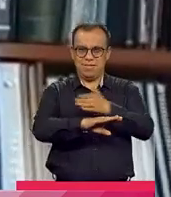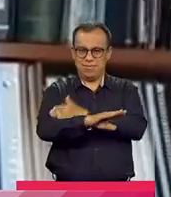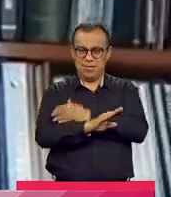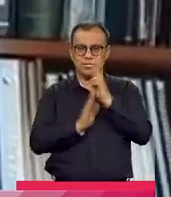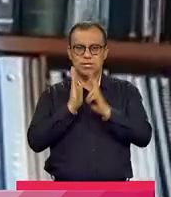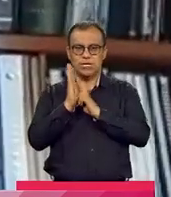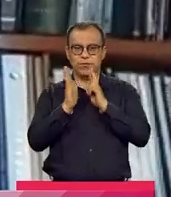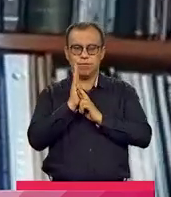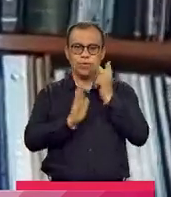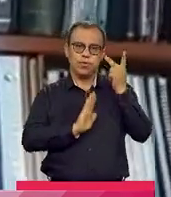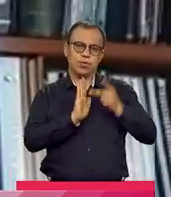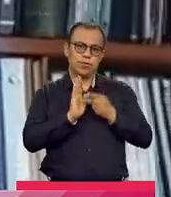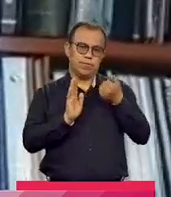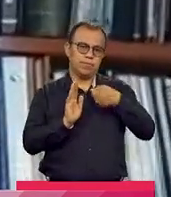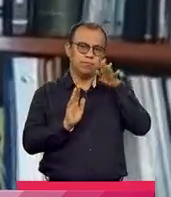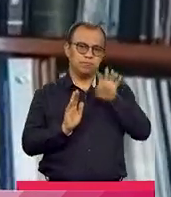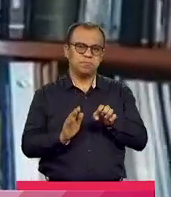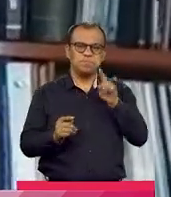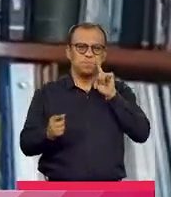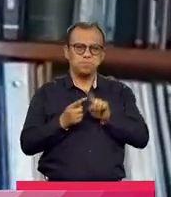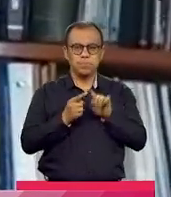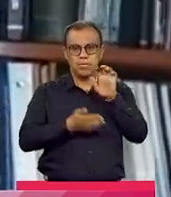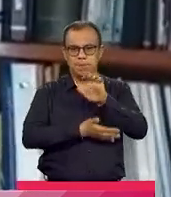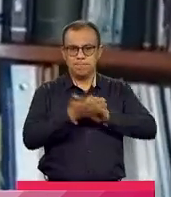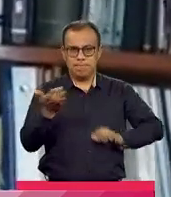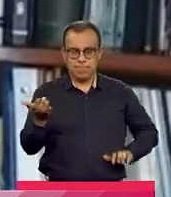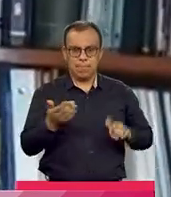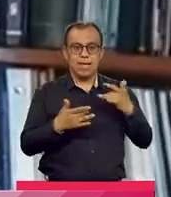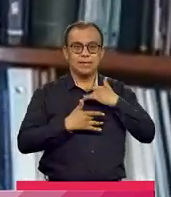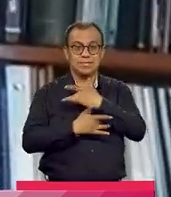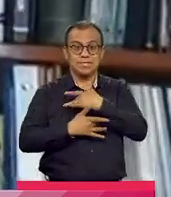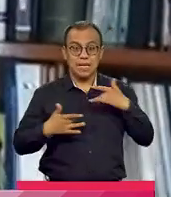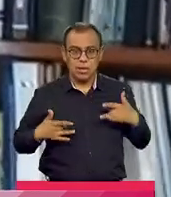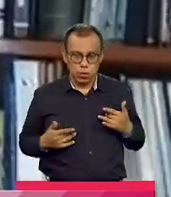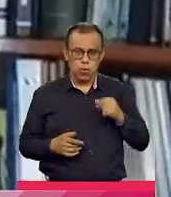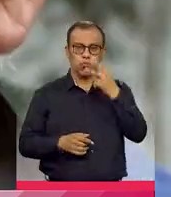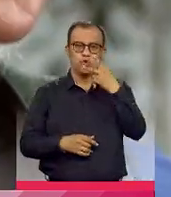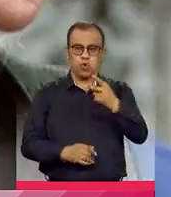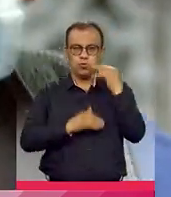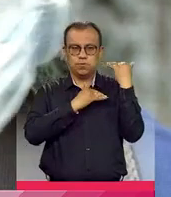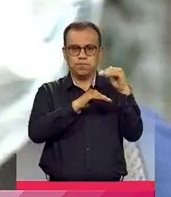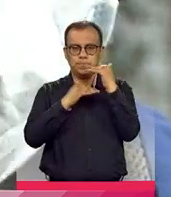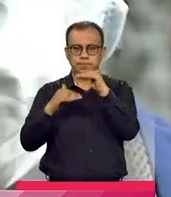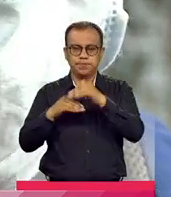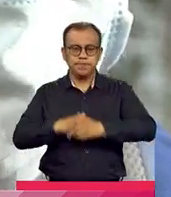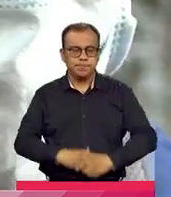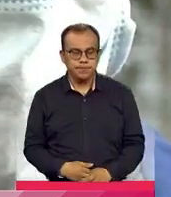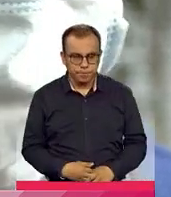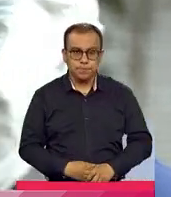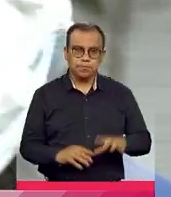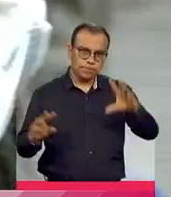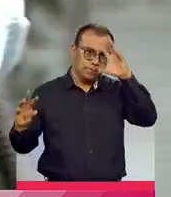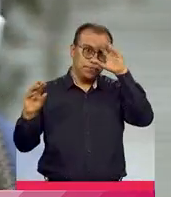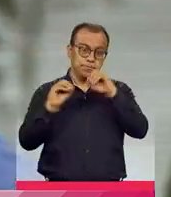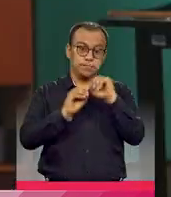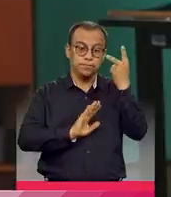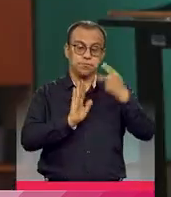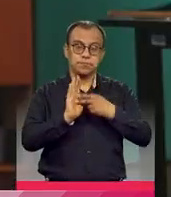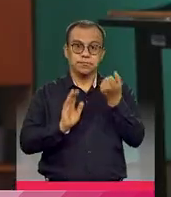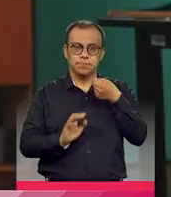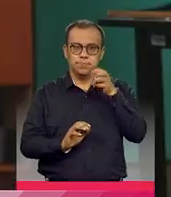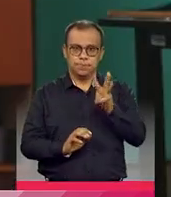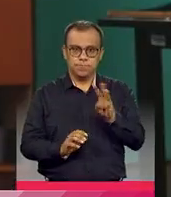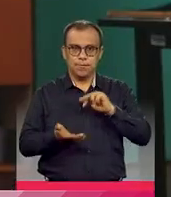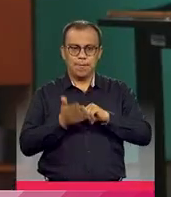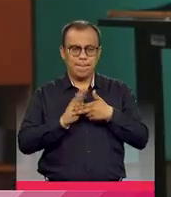tributaria del 2019 para la reducción del aporte de la salud hasta dos salarios mínimos. En ese mismo acuerdo del año 2013 se